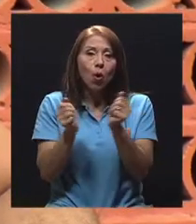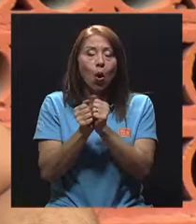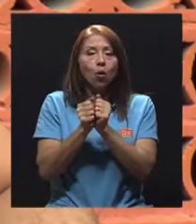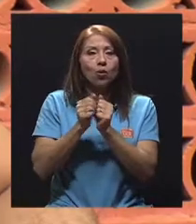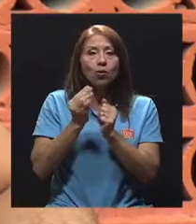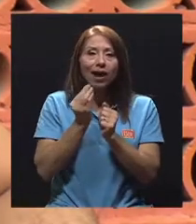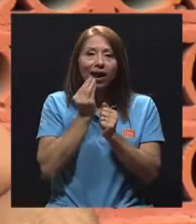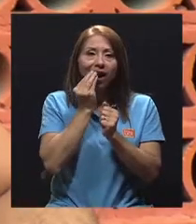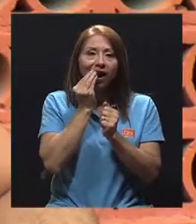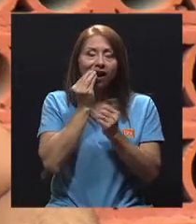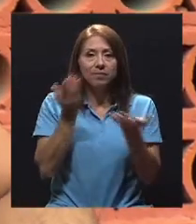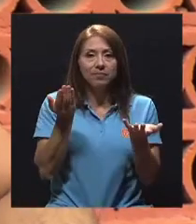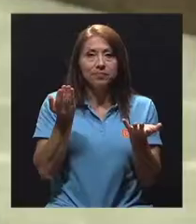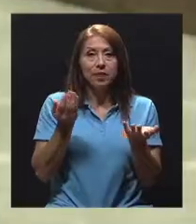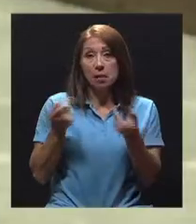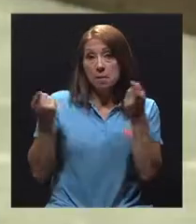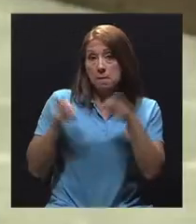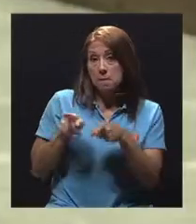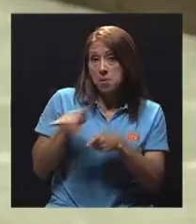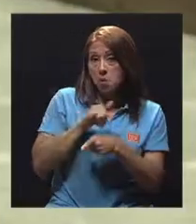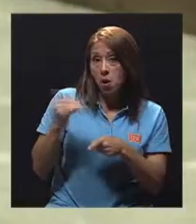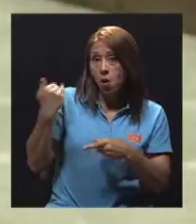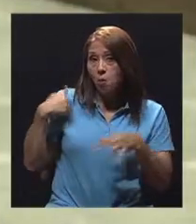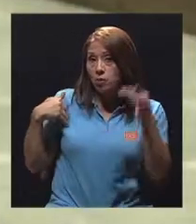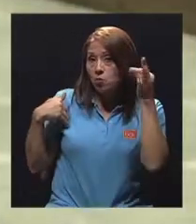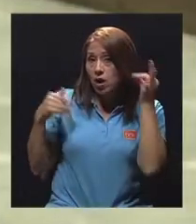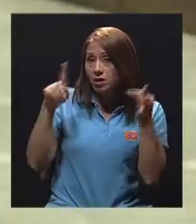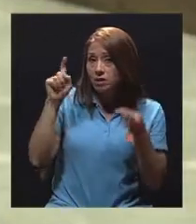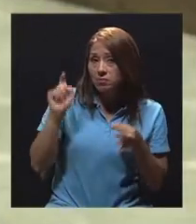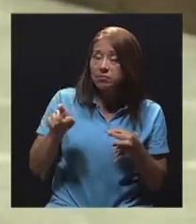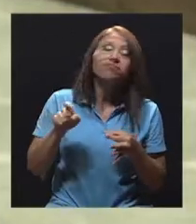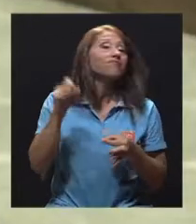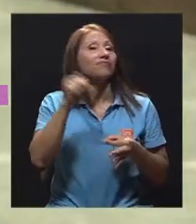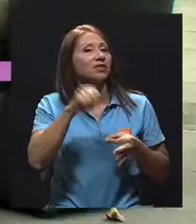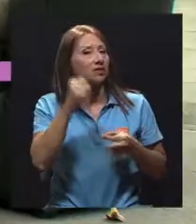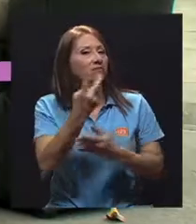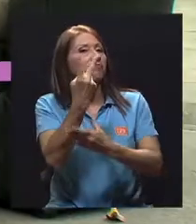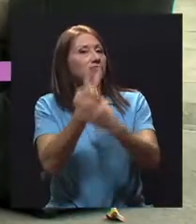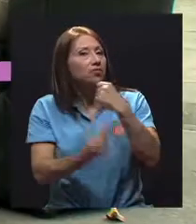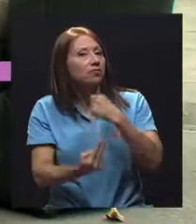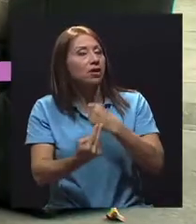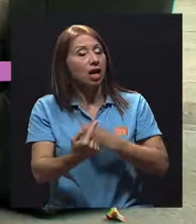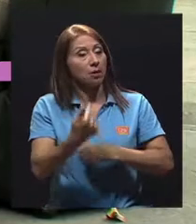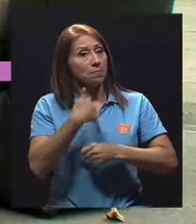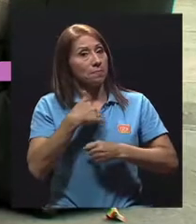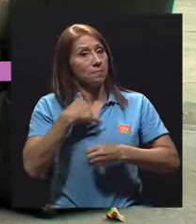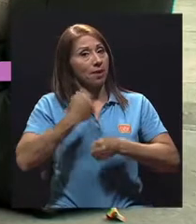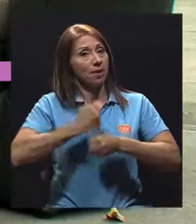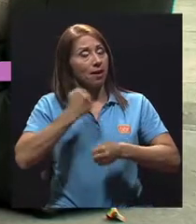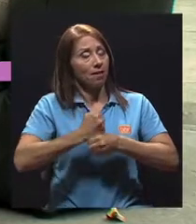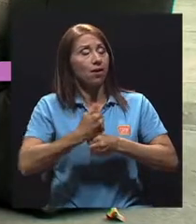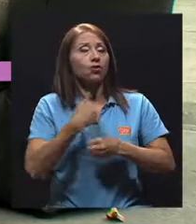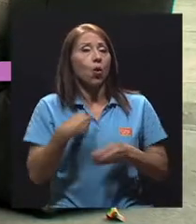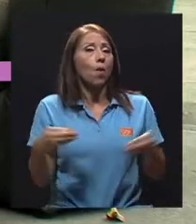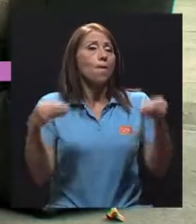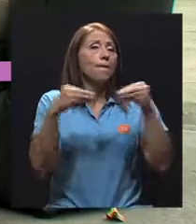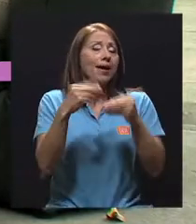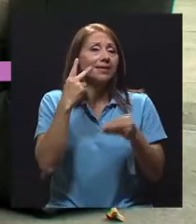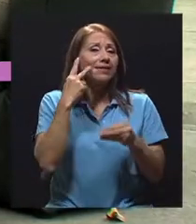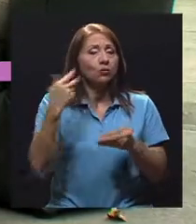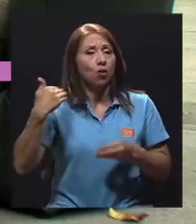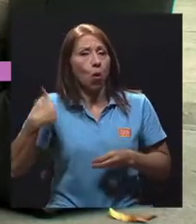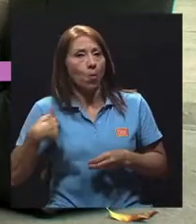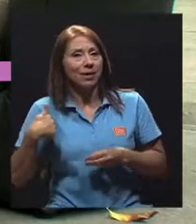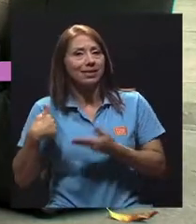Con una restauración. ¿Se da igual en hombres y en mujeres? Se da igual en hombres y en mujeres. En mi práctica y en mi consulta lo he visto más